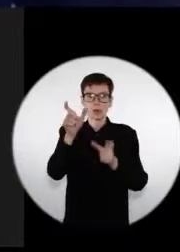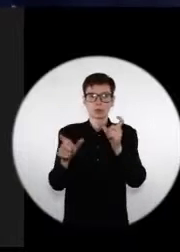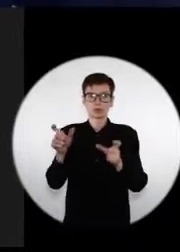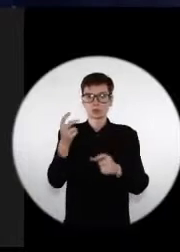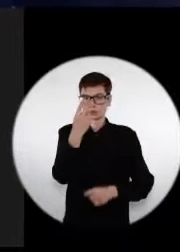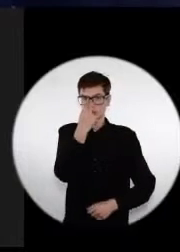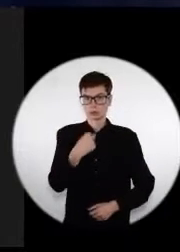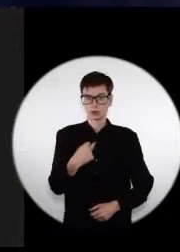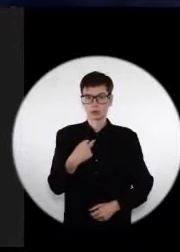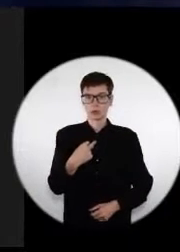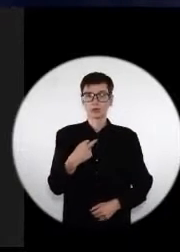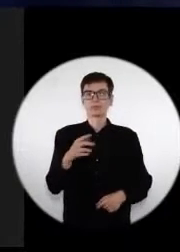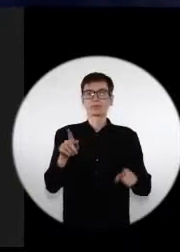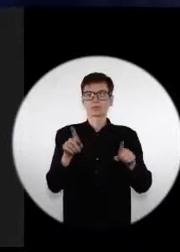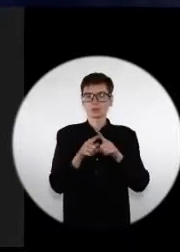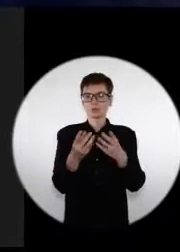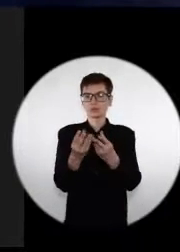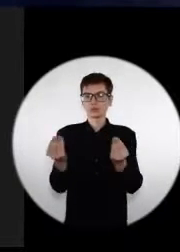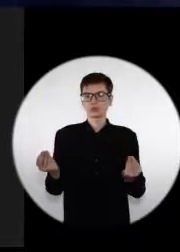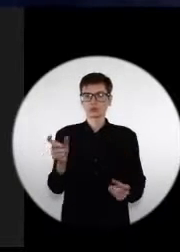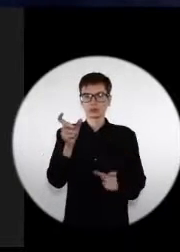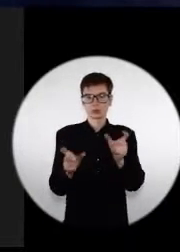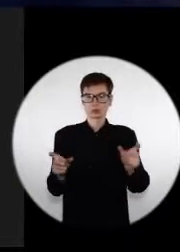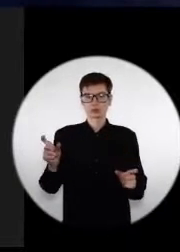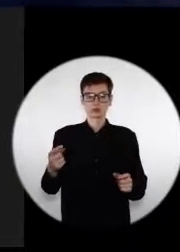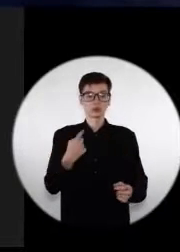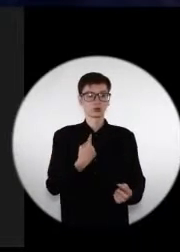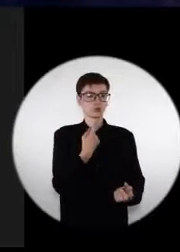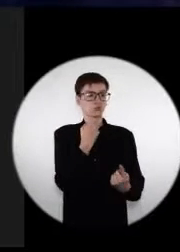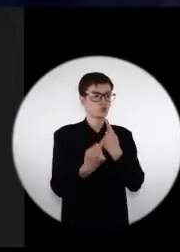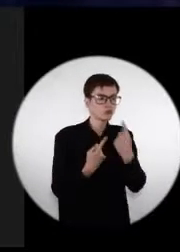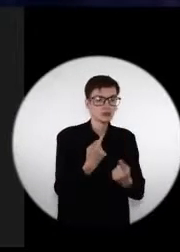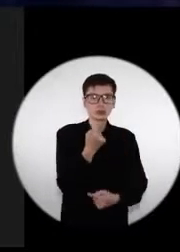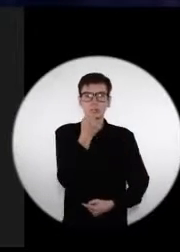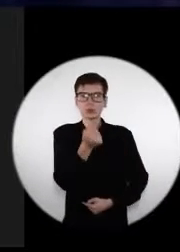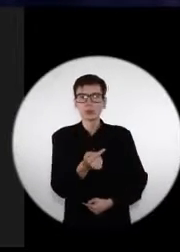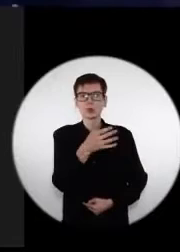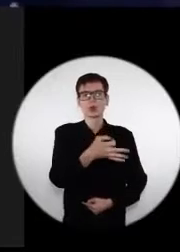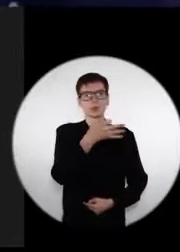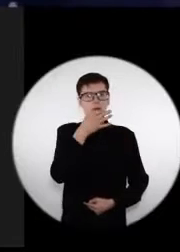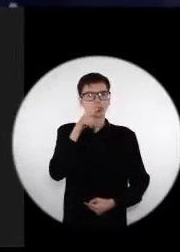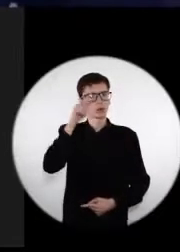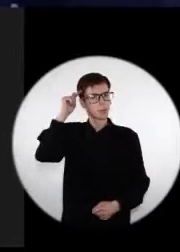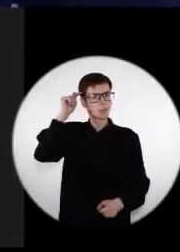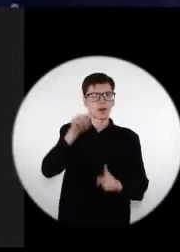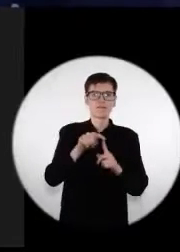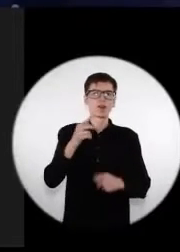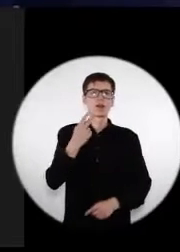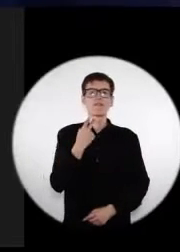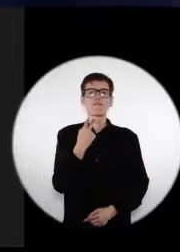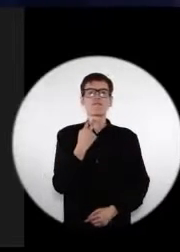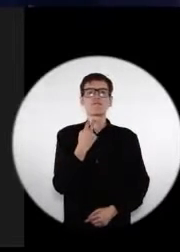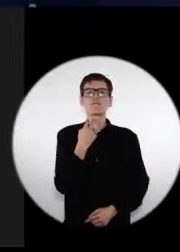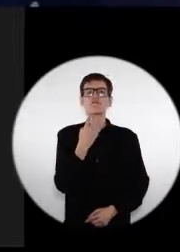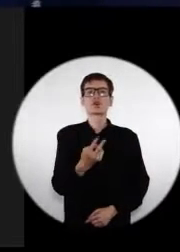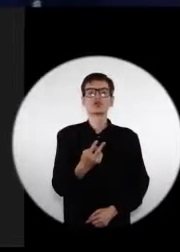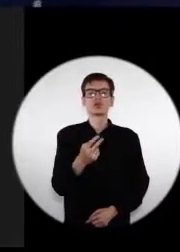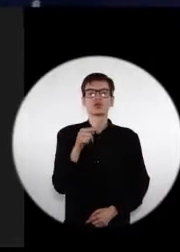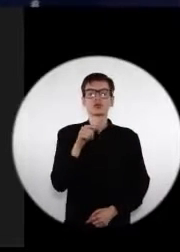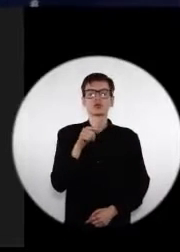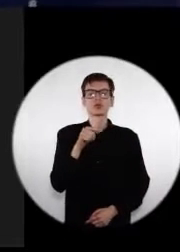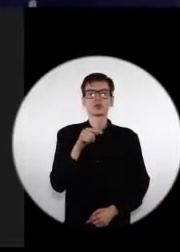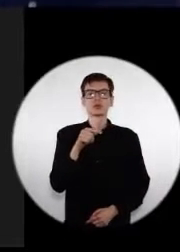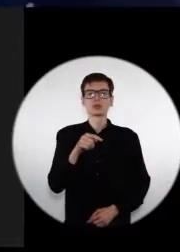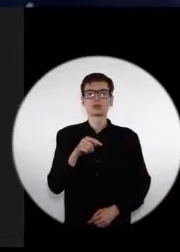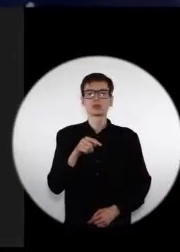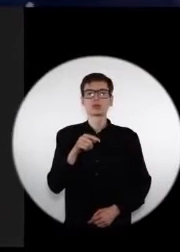la investigación es con en las bibliotecas para personas con discapacidad es prohibir la separación muchas de las personas